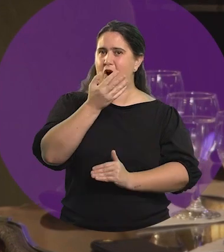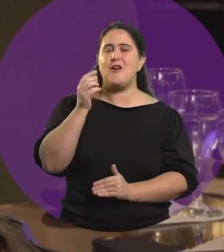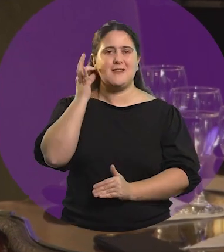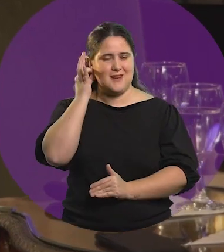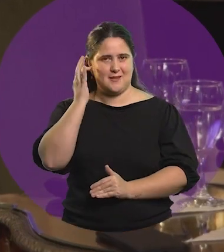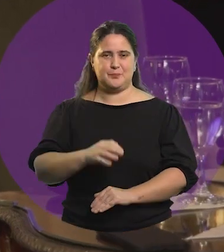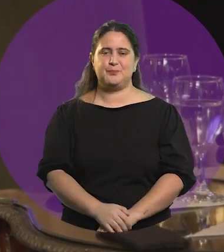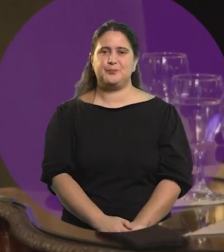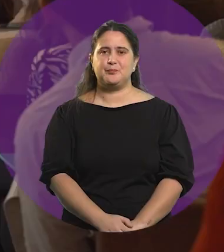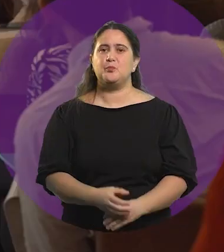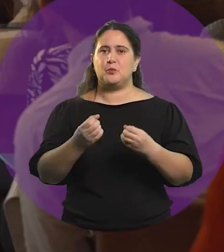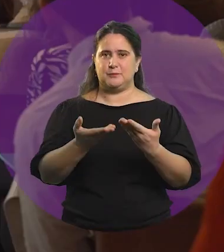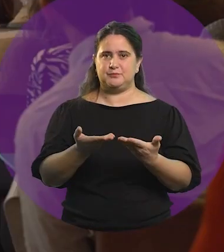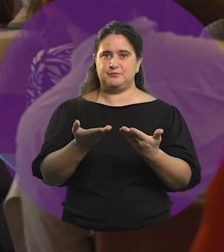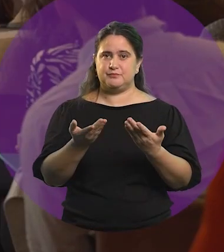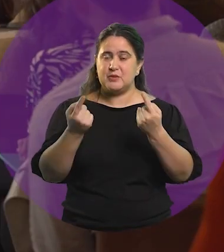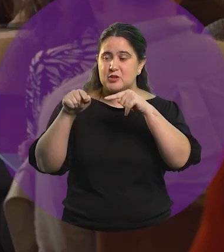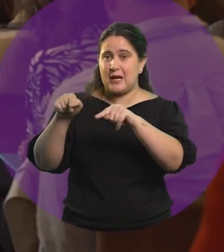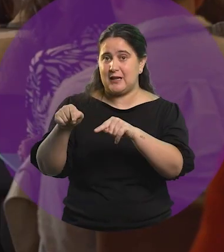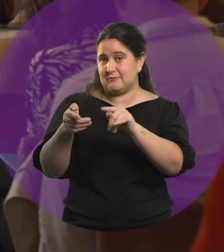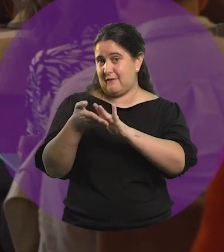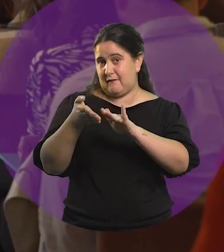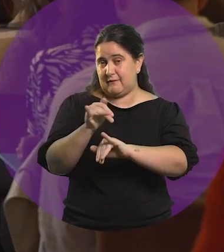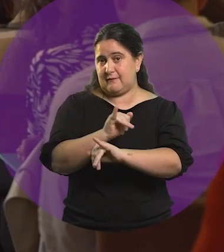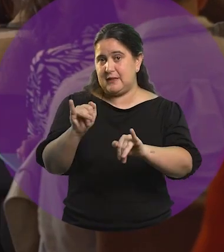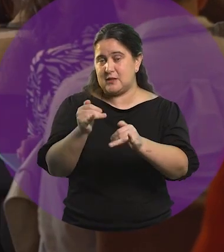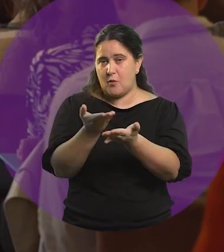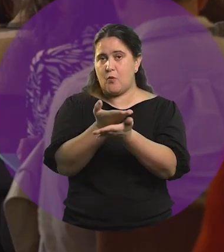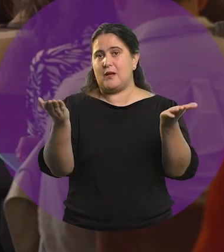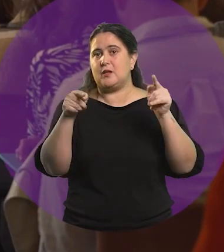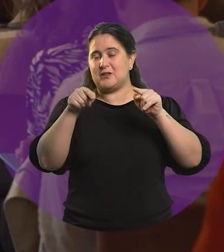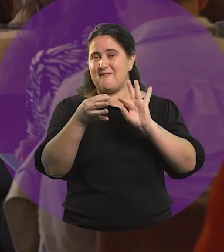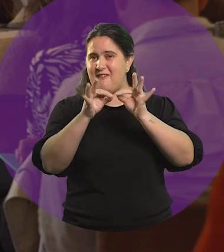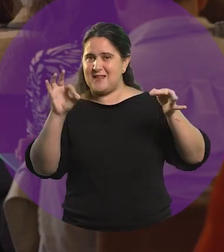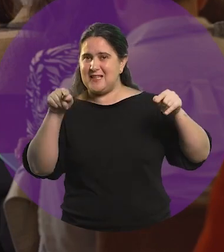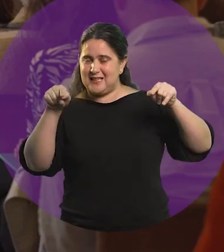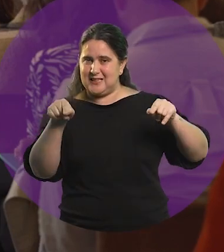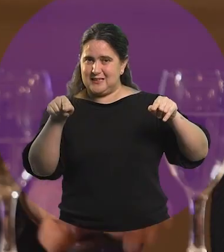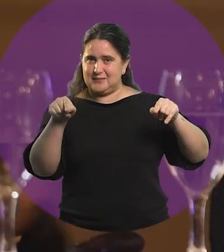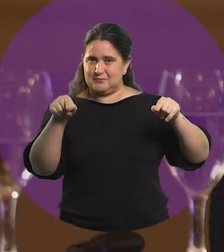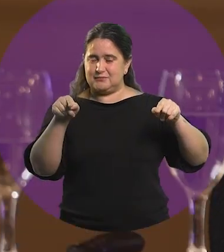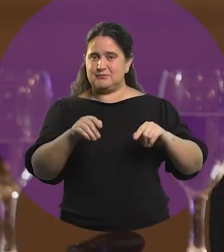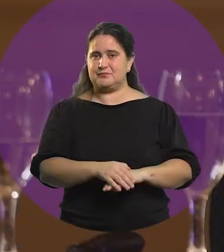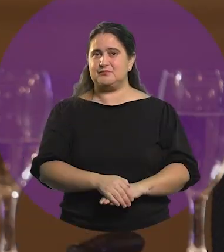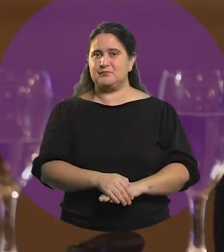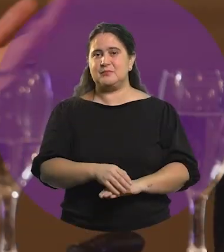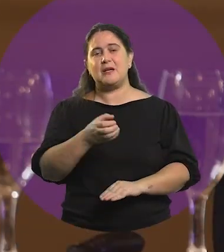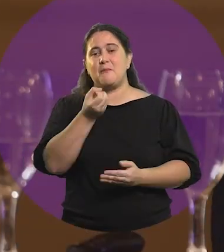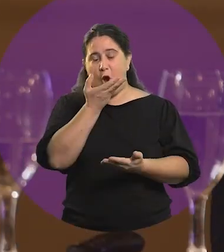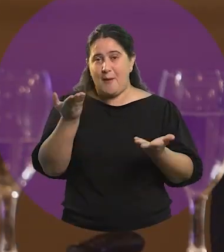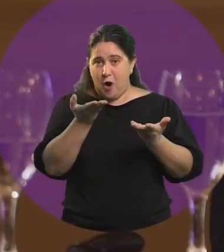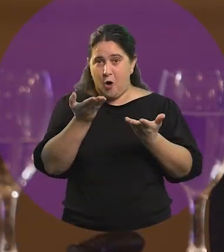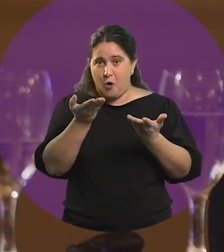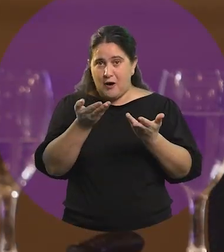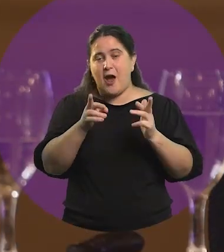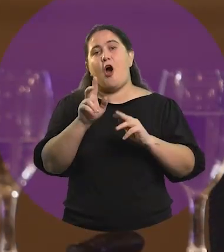¿sí? Bueno, y entonces acá para cerrar, queremos compartir esta frase, ¿sí? Mejorando el